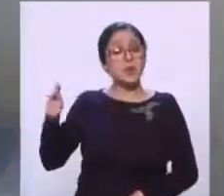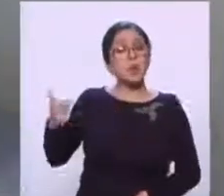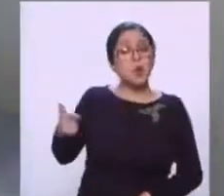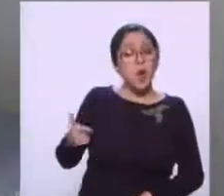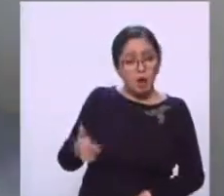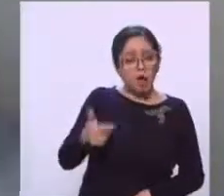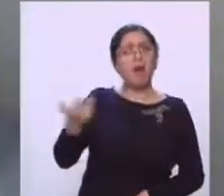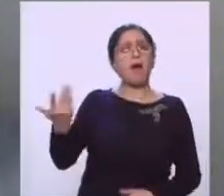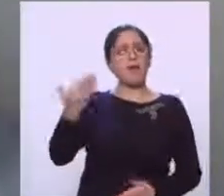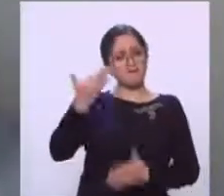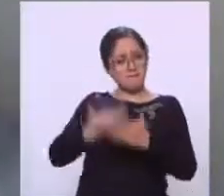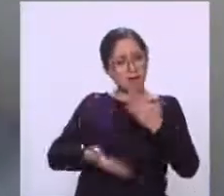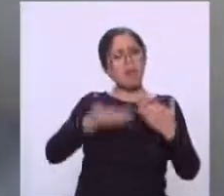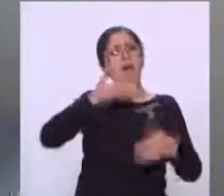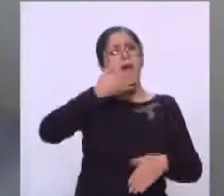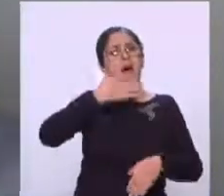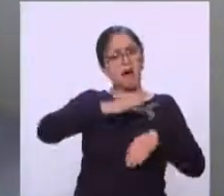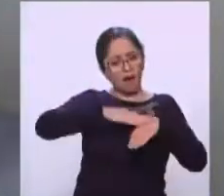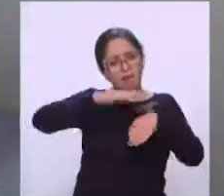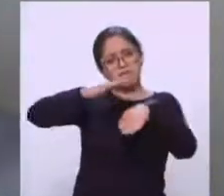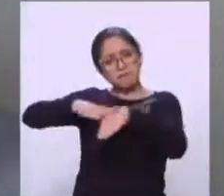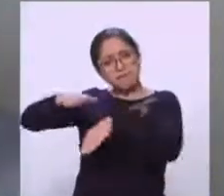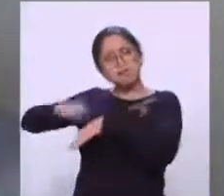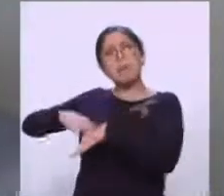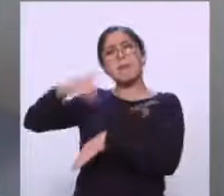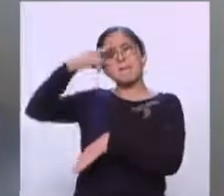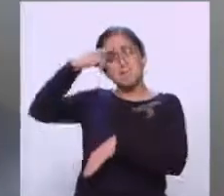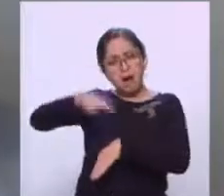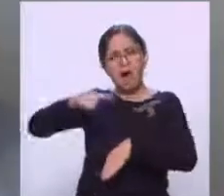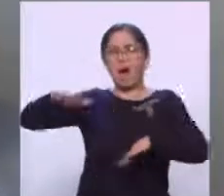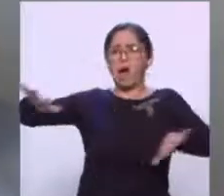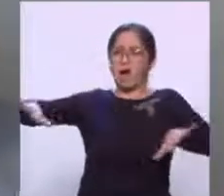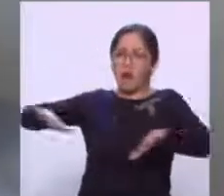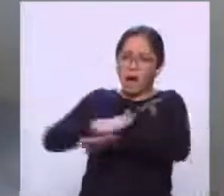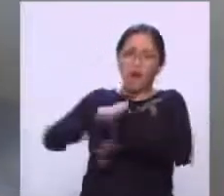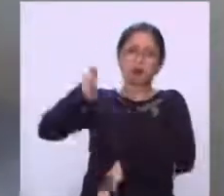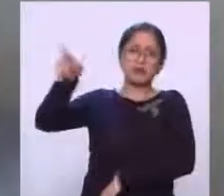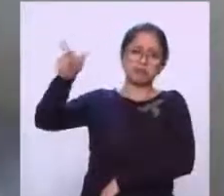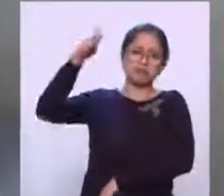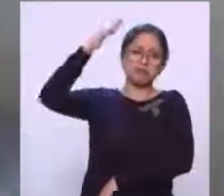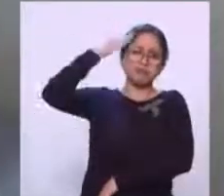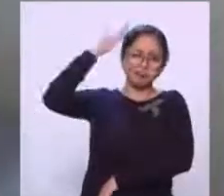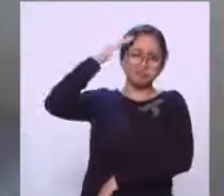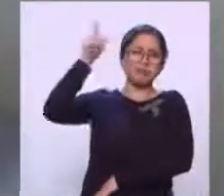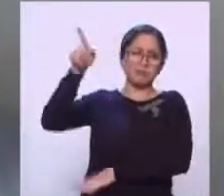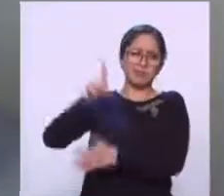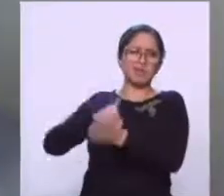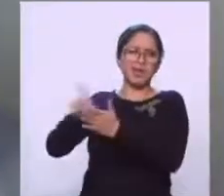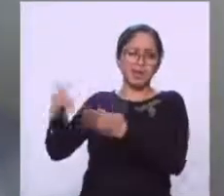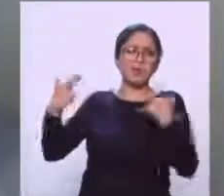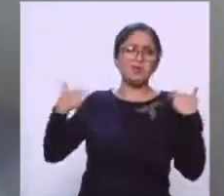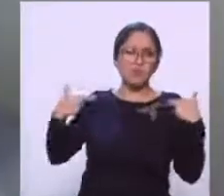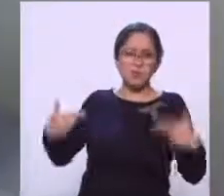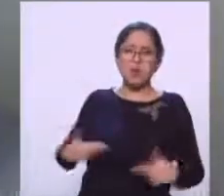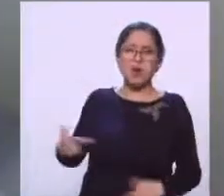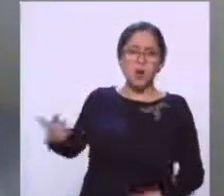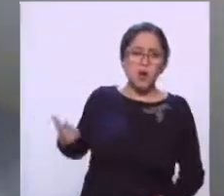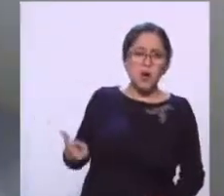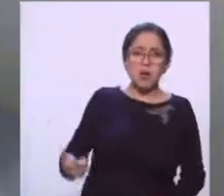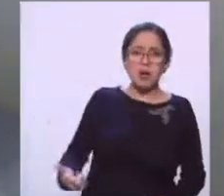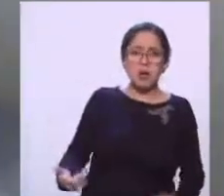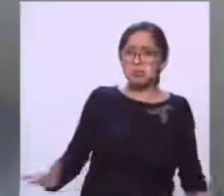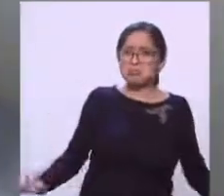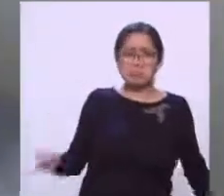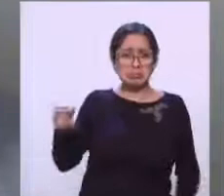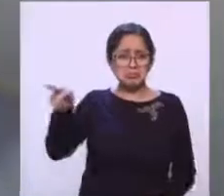ya para la renovación de este titular que está en la Comisión Estatal de los Derechos Humanos, que pues ni para